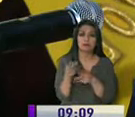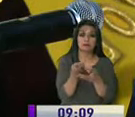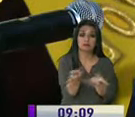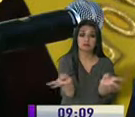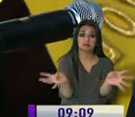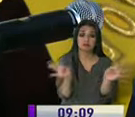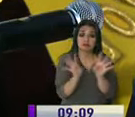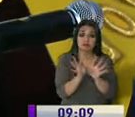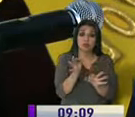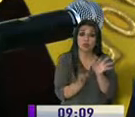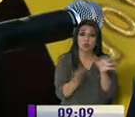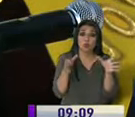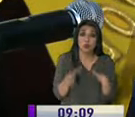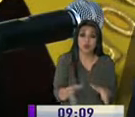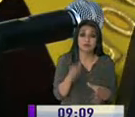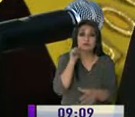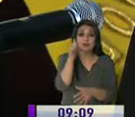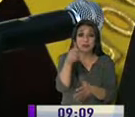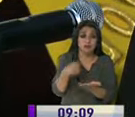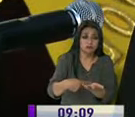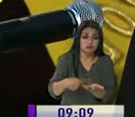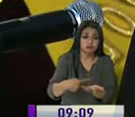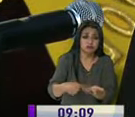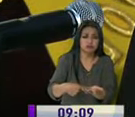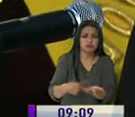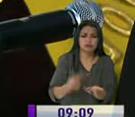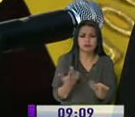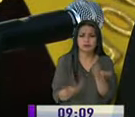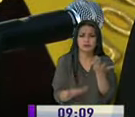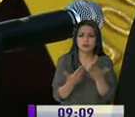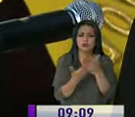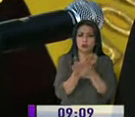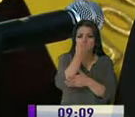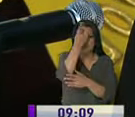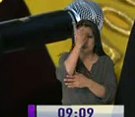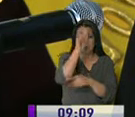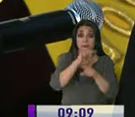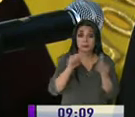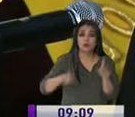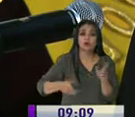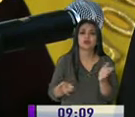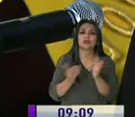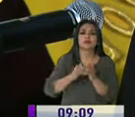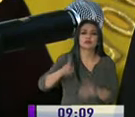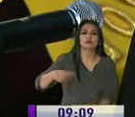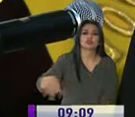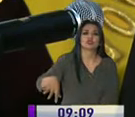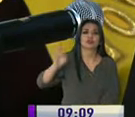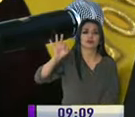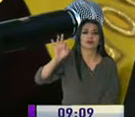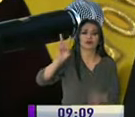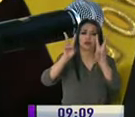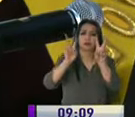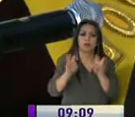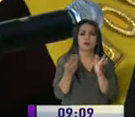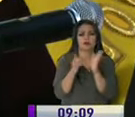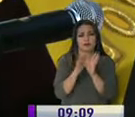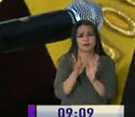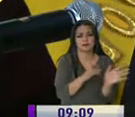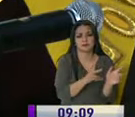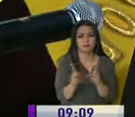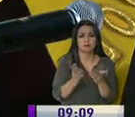un pleno especial el día de mañana. Pero en principio se van a resortear las causas, se está planteando resortear las